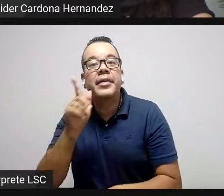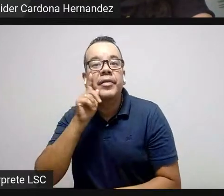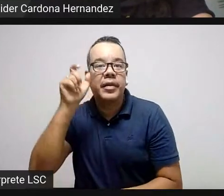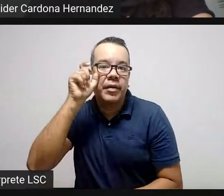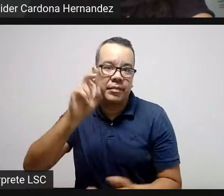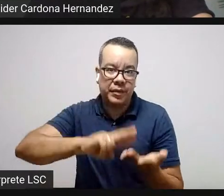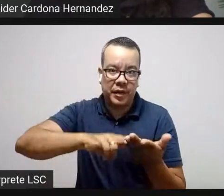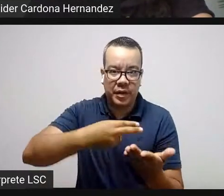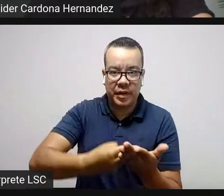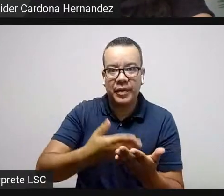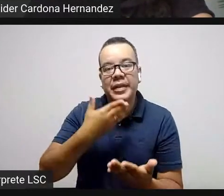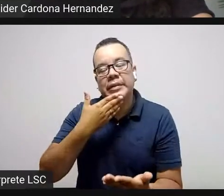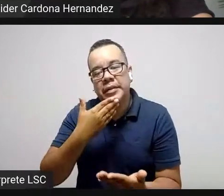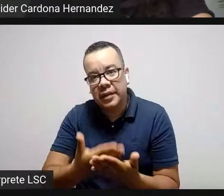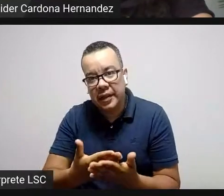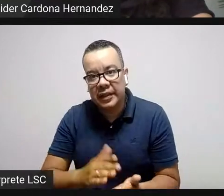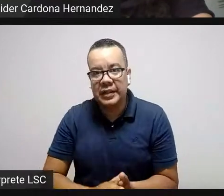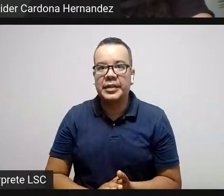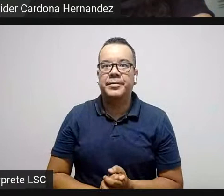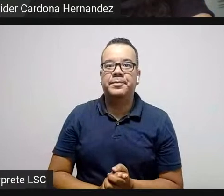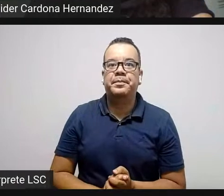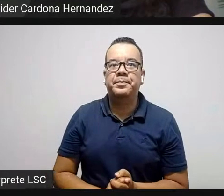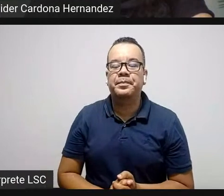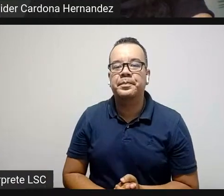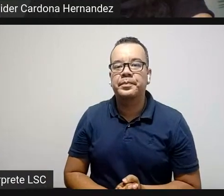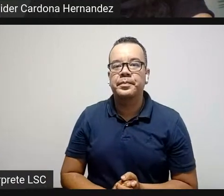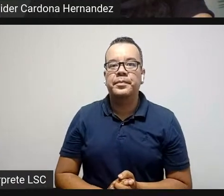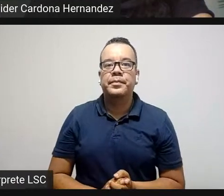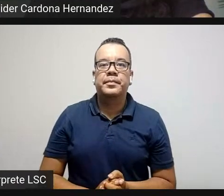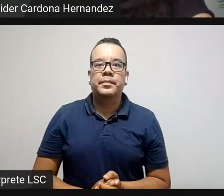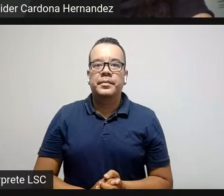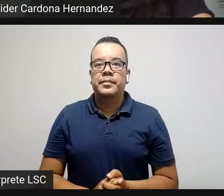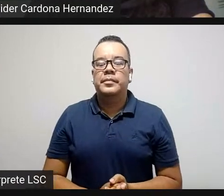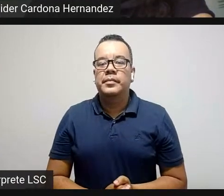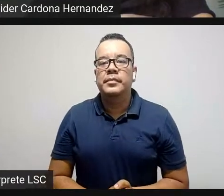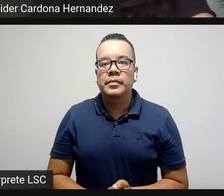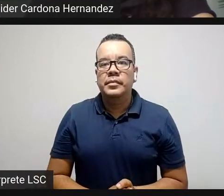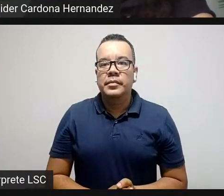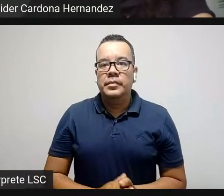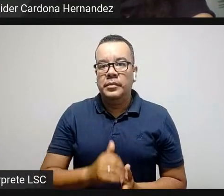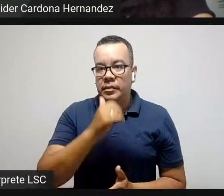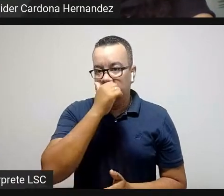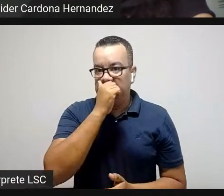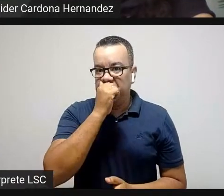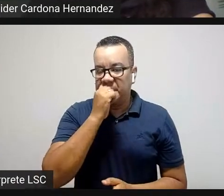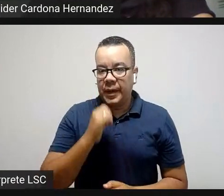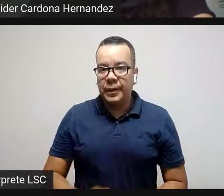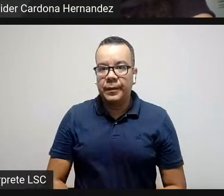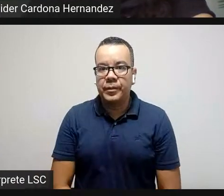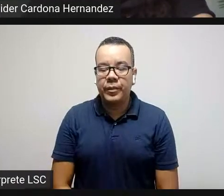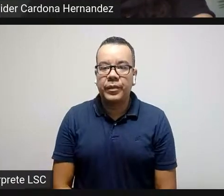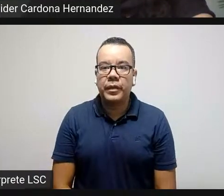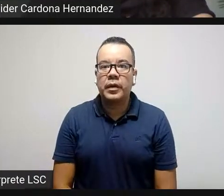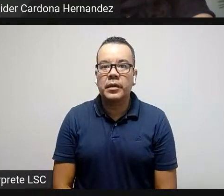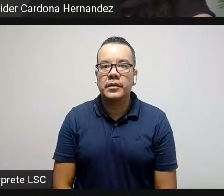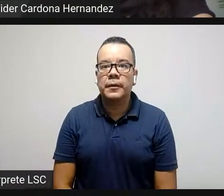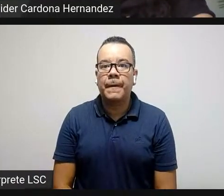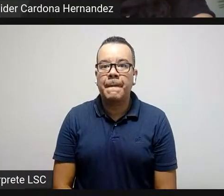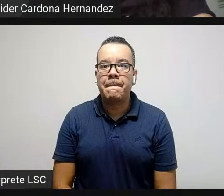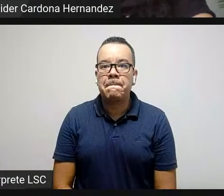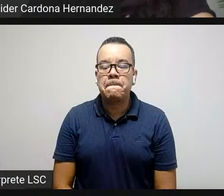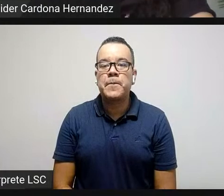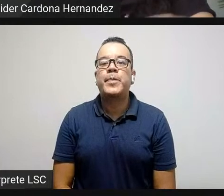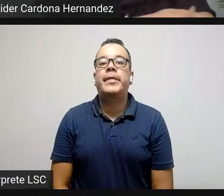nos realizó y nos comparte esta noche. Muchas gracias, Wider. Y bueno, yo tengo también